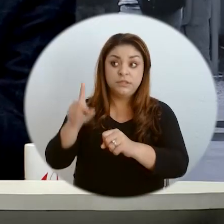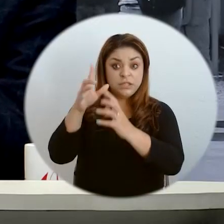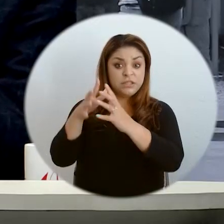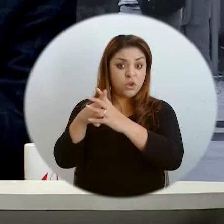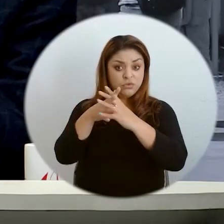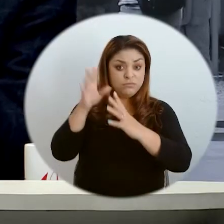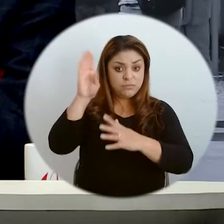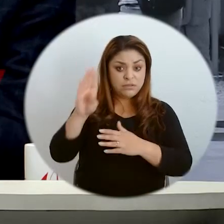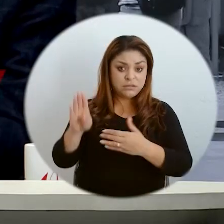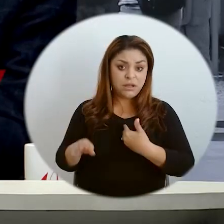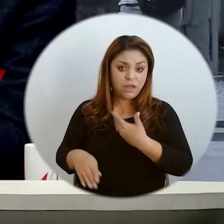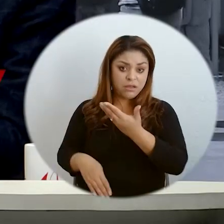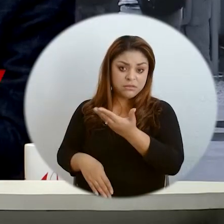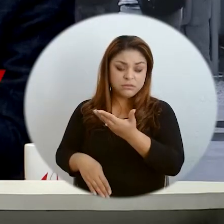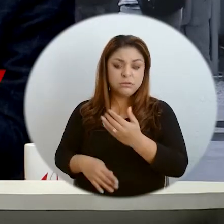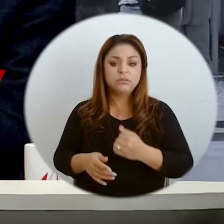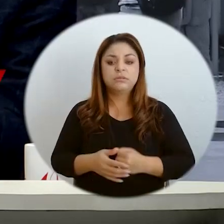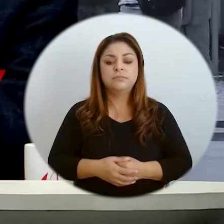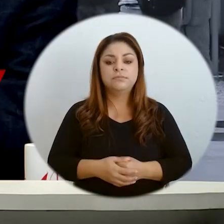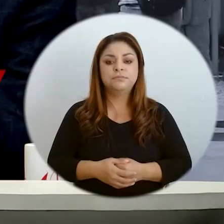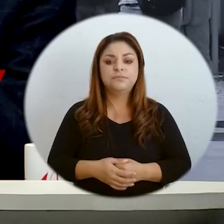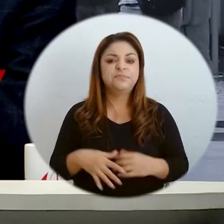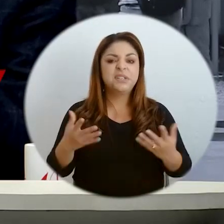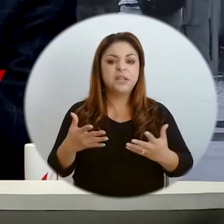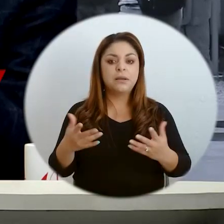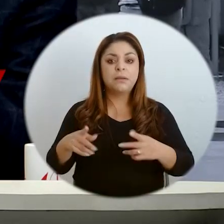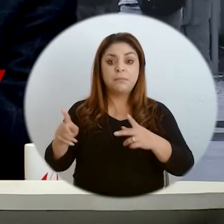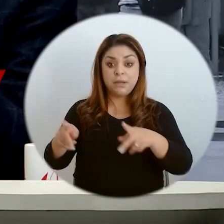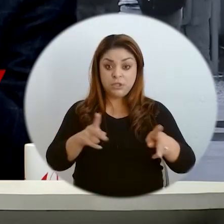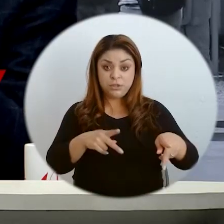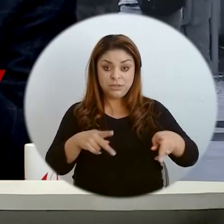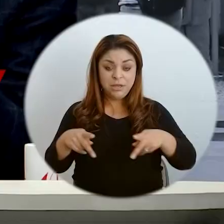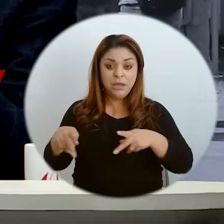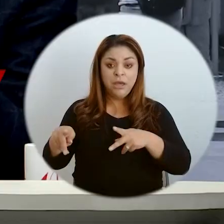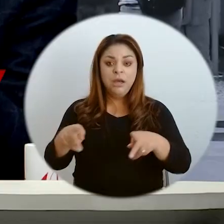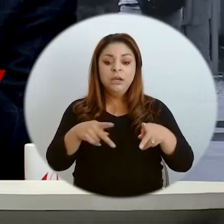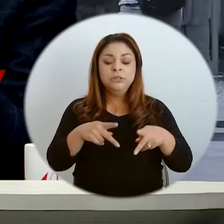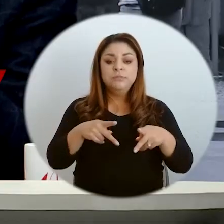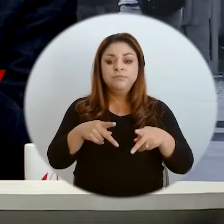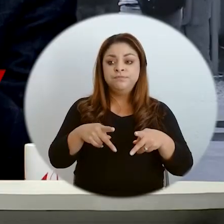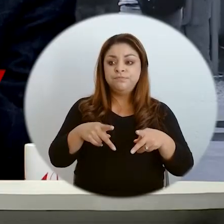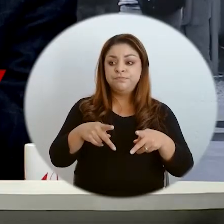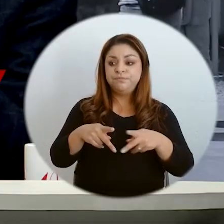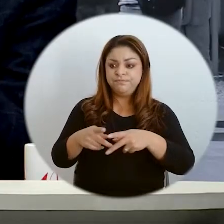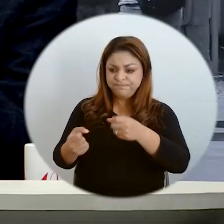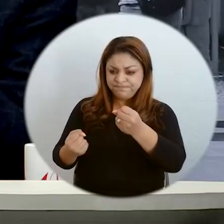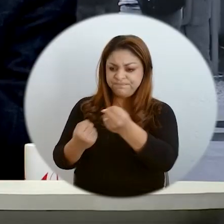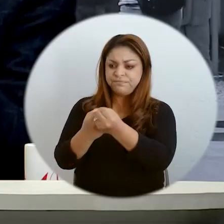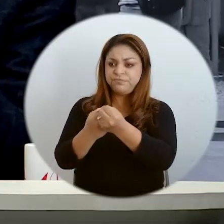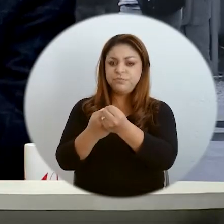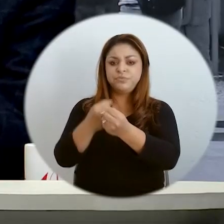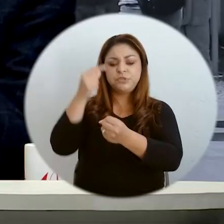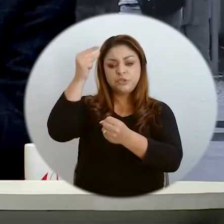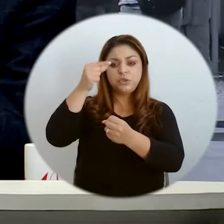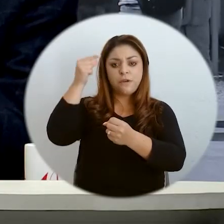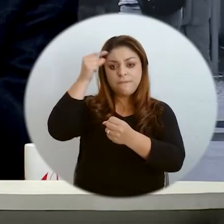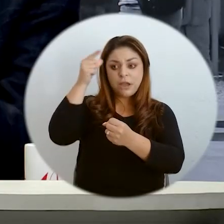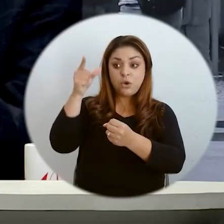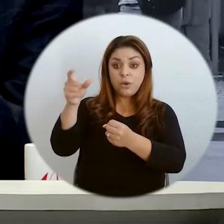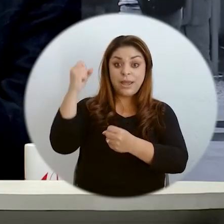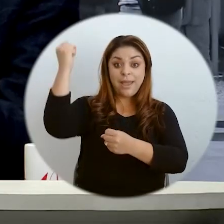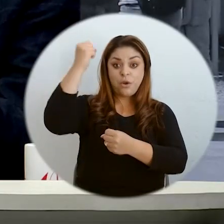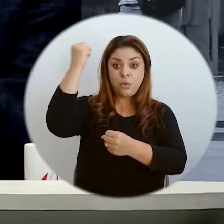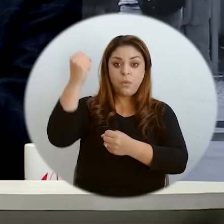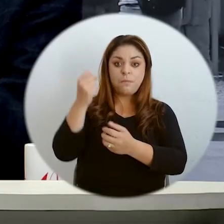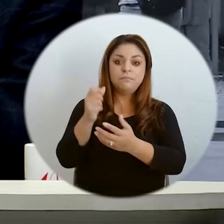Brasil, ilustran eso, de personas no solo opuestas al gobierno que ganó a través